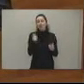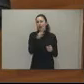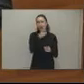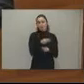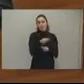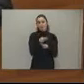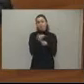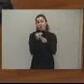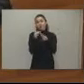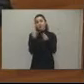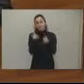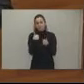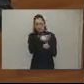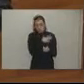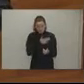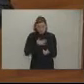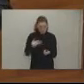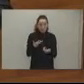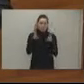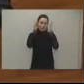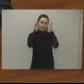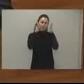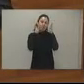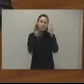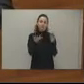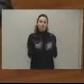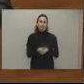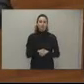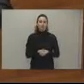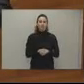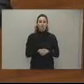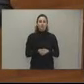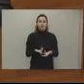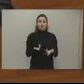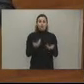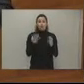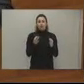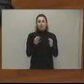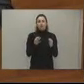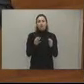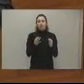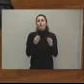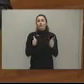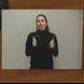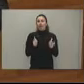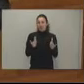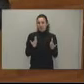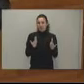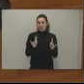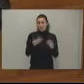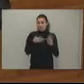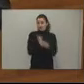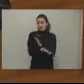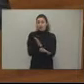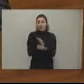Y yo quiero darle un consejo, si me lo permite. Mire, cada vida, cada edad de la vida puede ser una vida